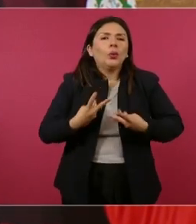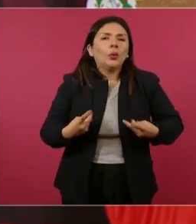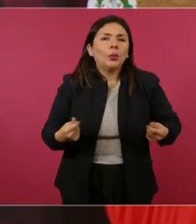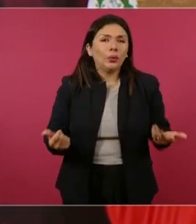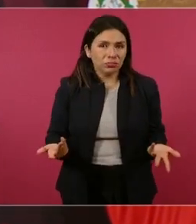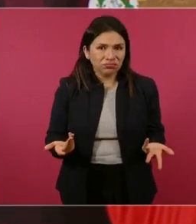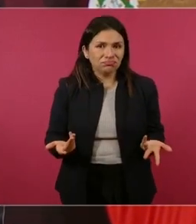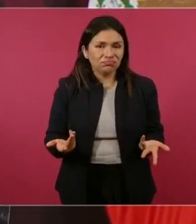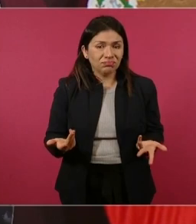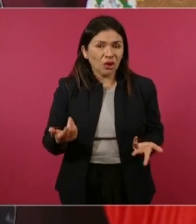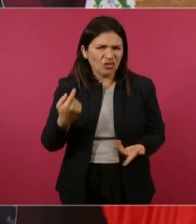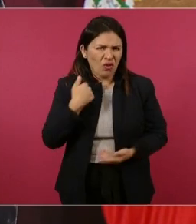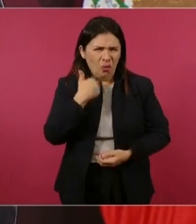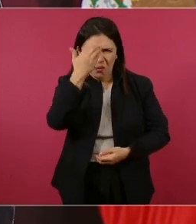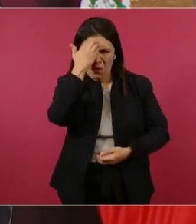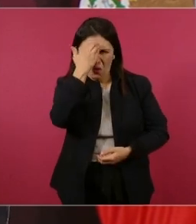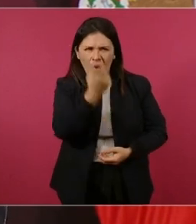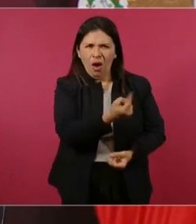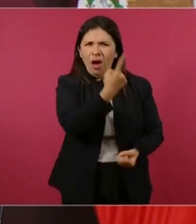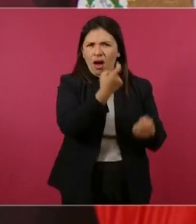Sé de algunos que